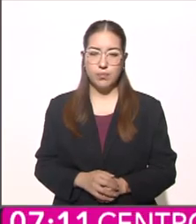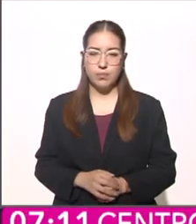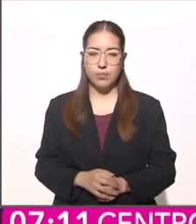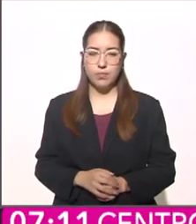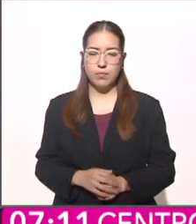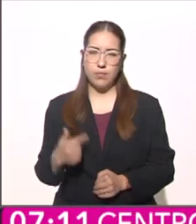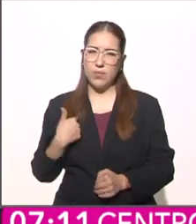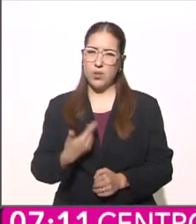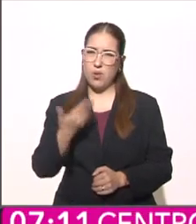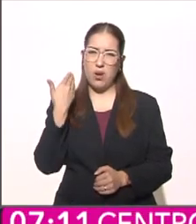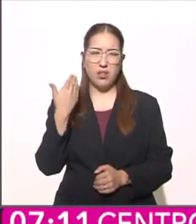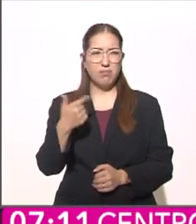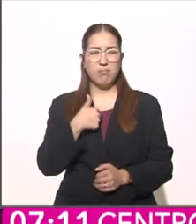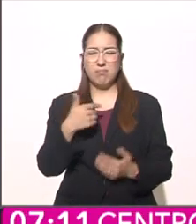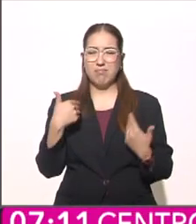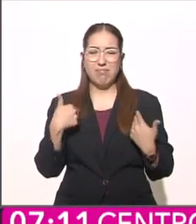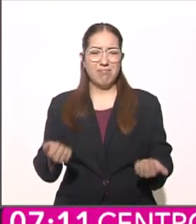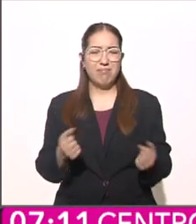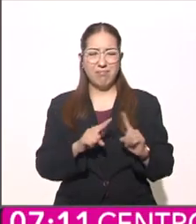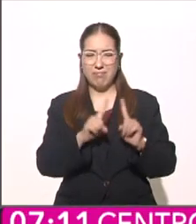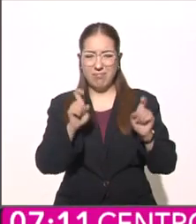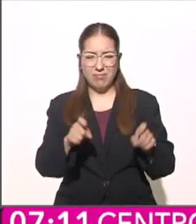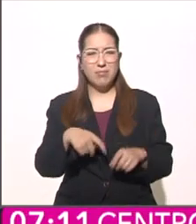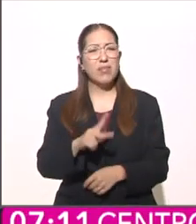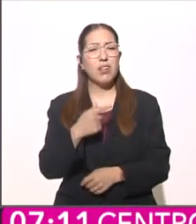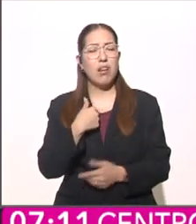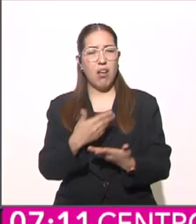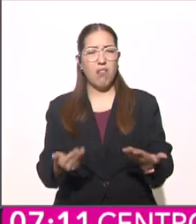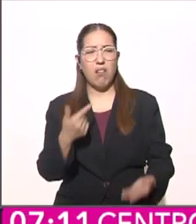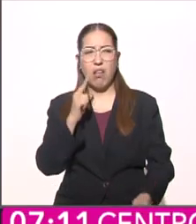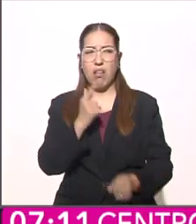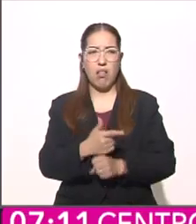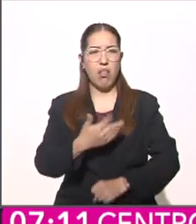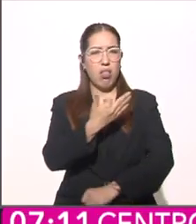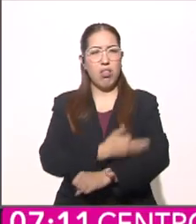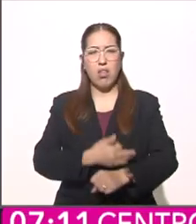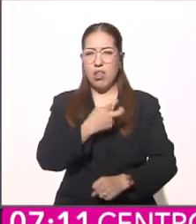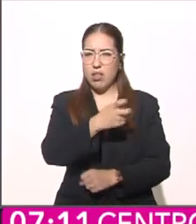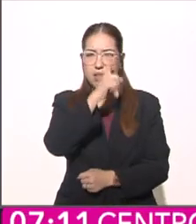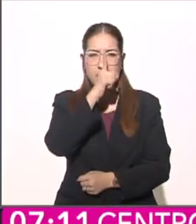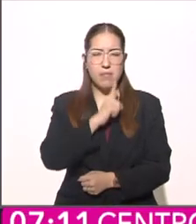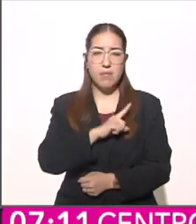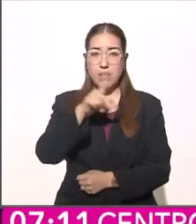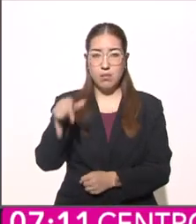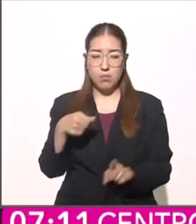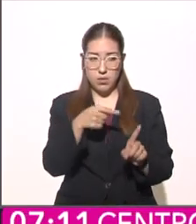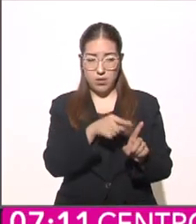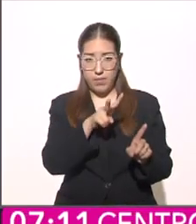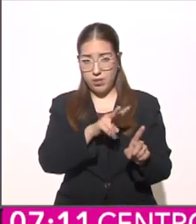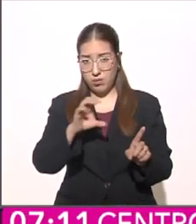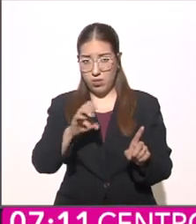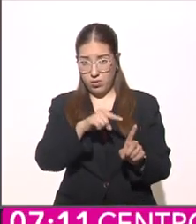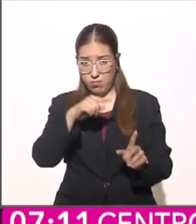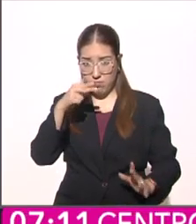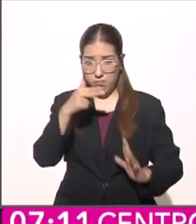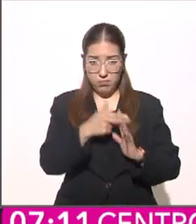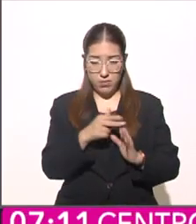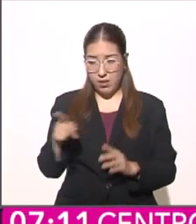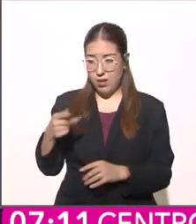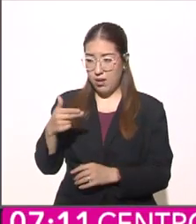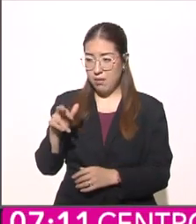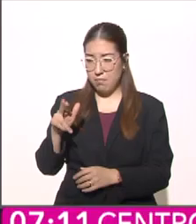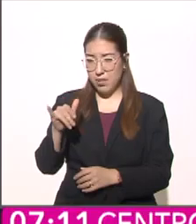escapaban, pero que ahora comprendo que son mentira. Después del asesinato de Carranza, Ermila se retiró